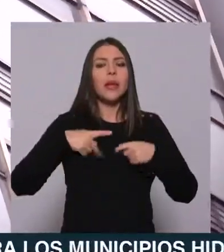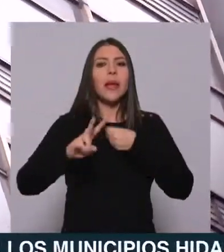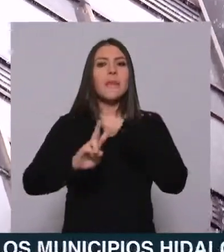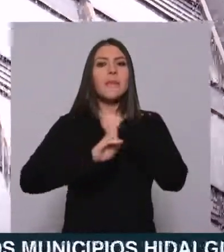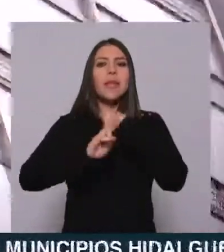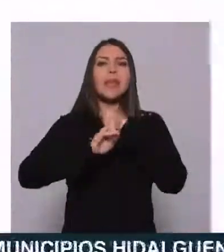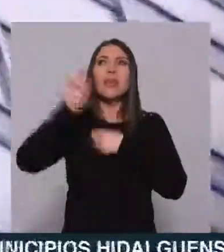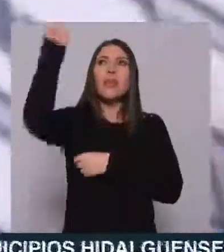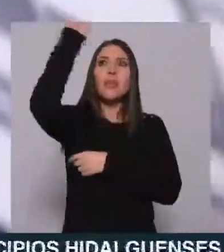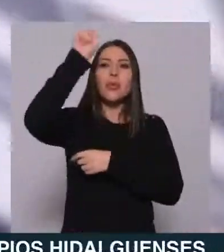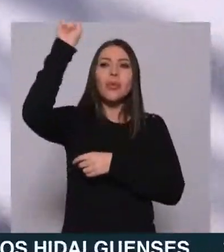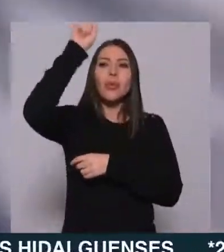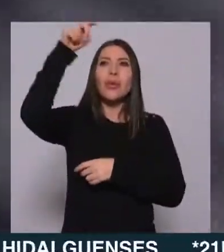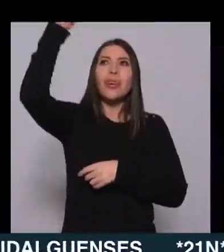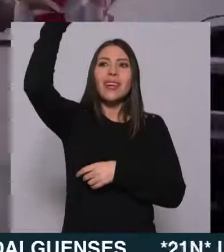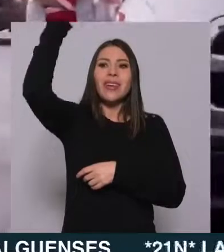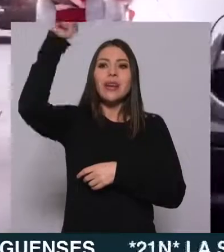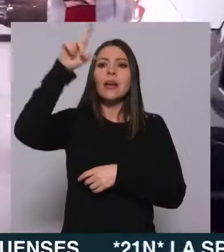sin poder bajar.